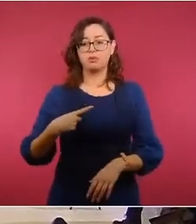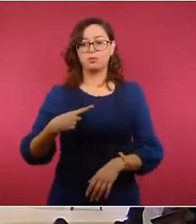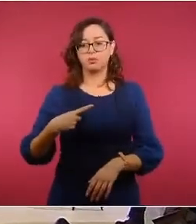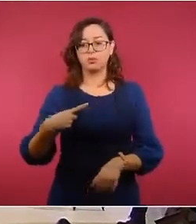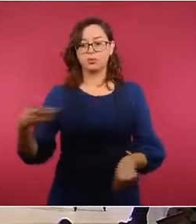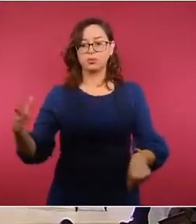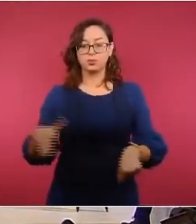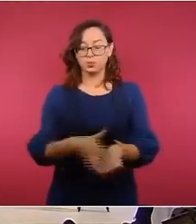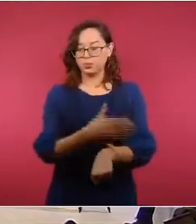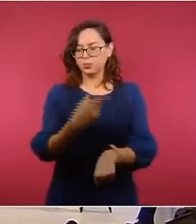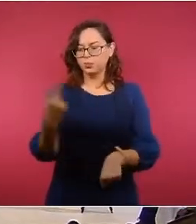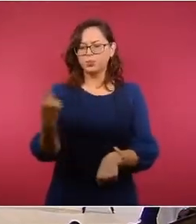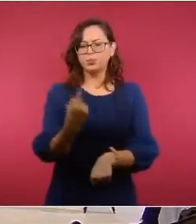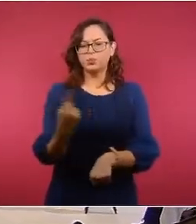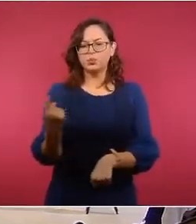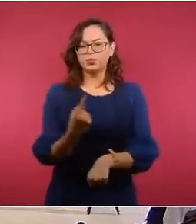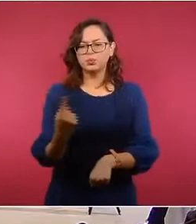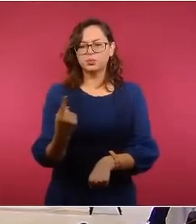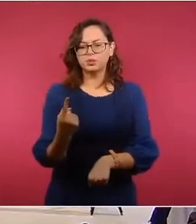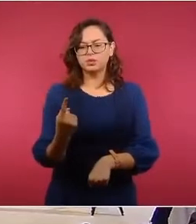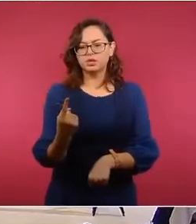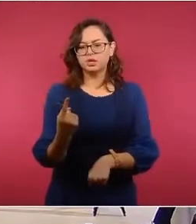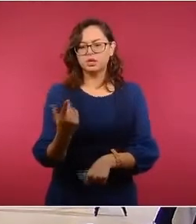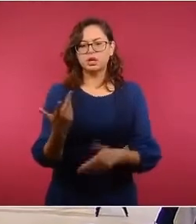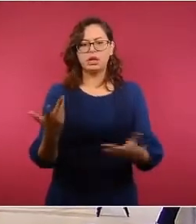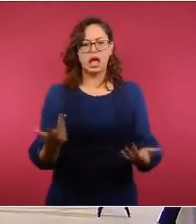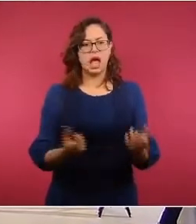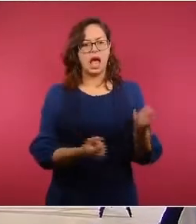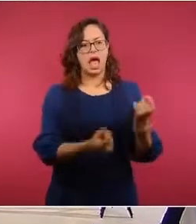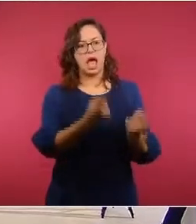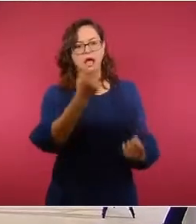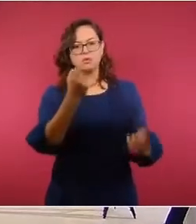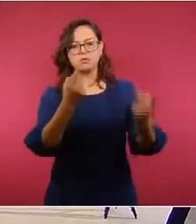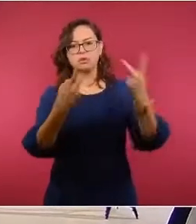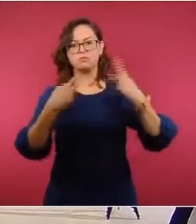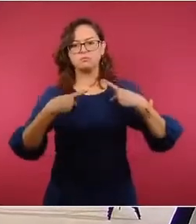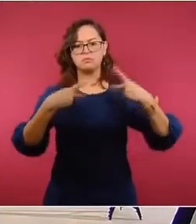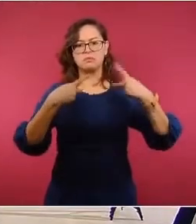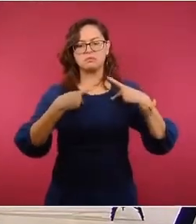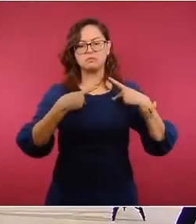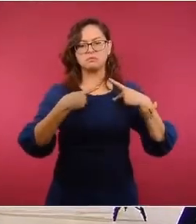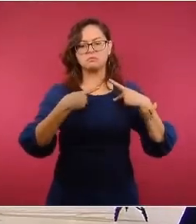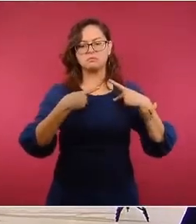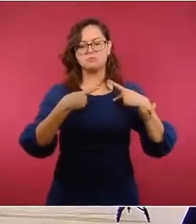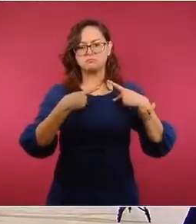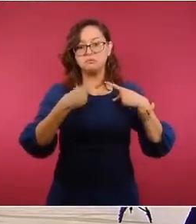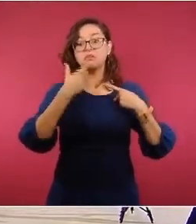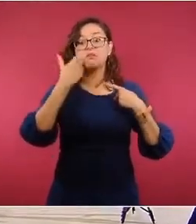porque hay quienes quieren regresar